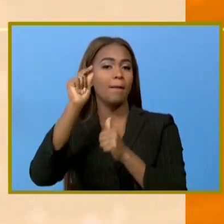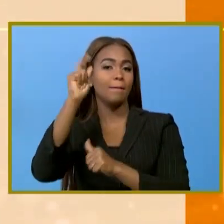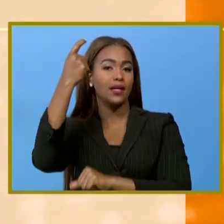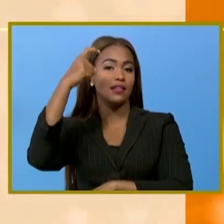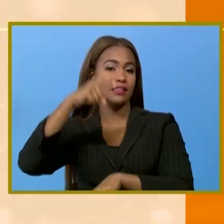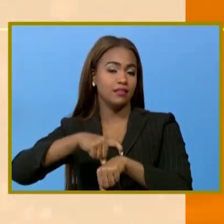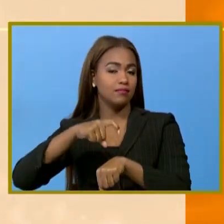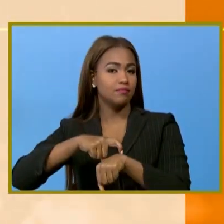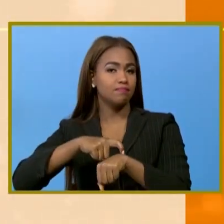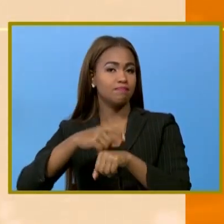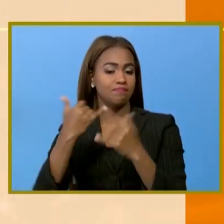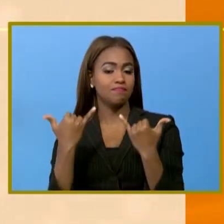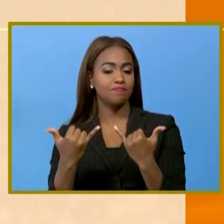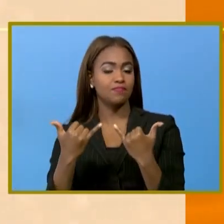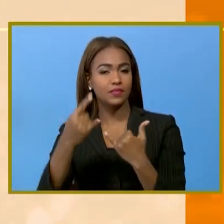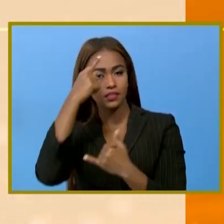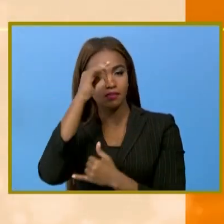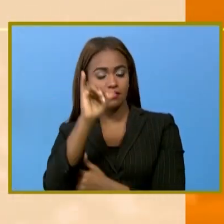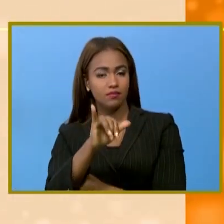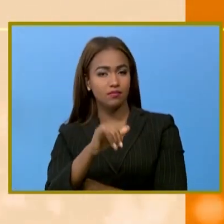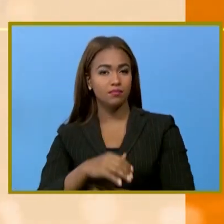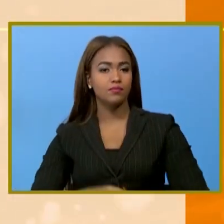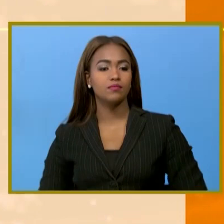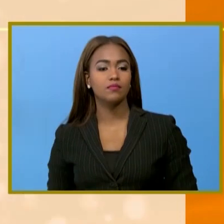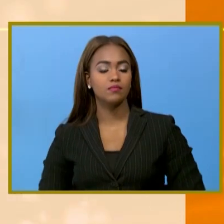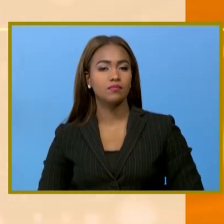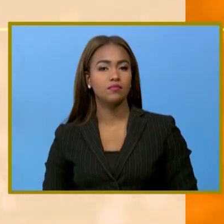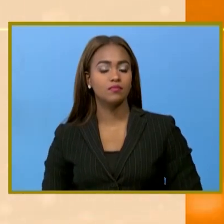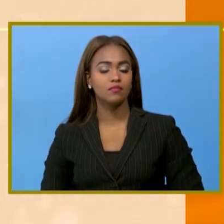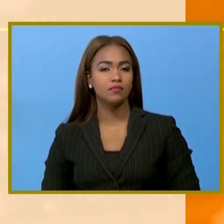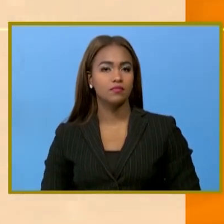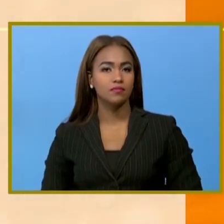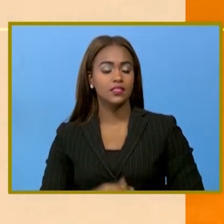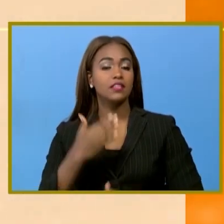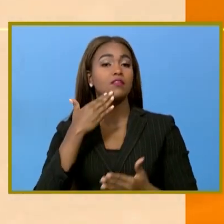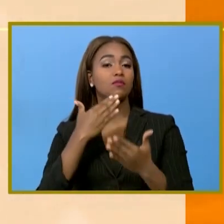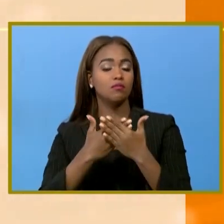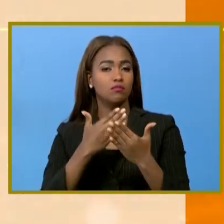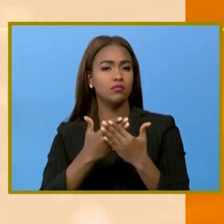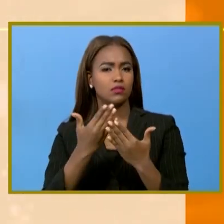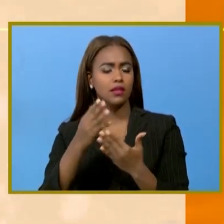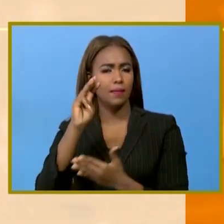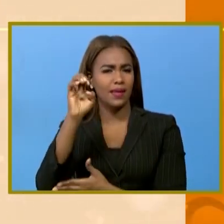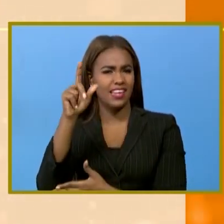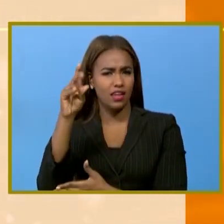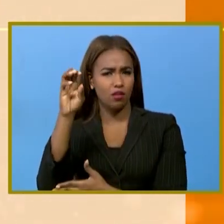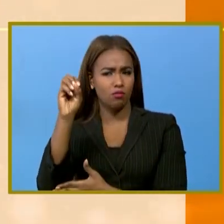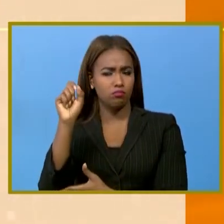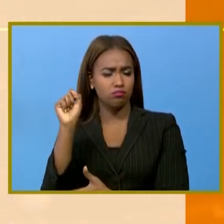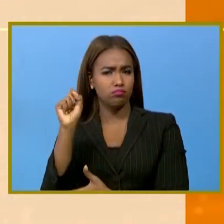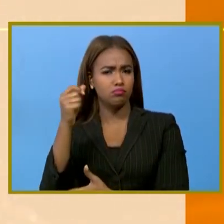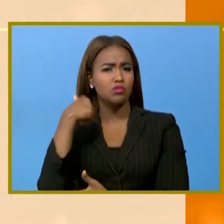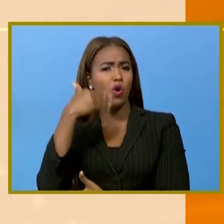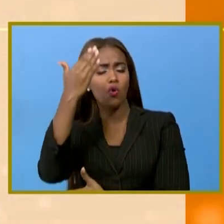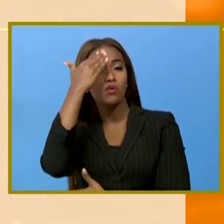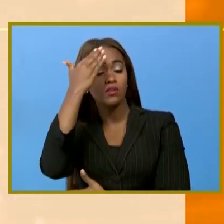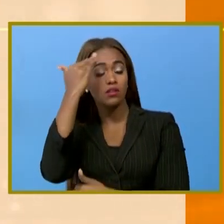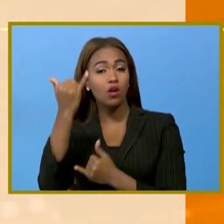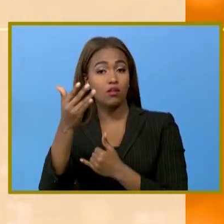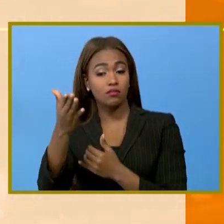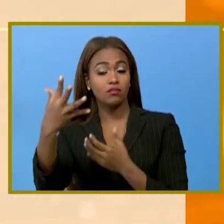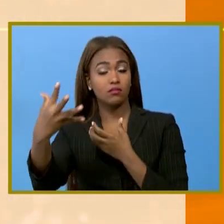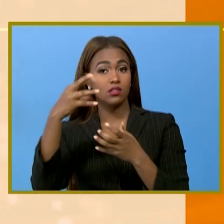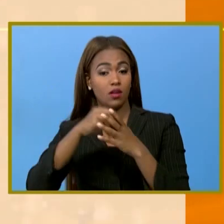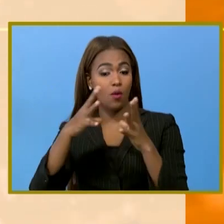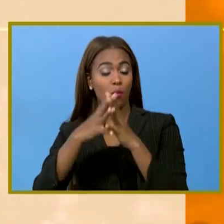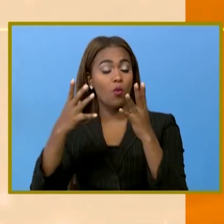etapa del diccionario. Qué bueno. Imagino, sé que estás involucrado